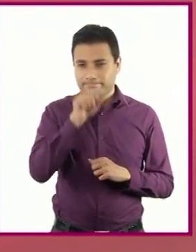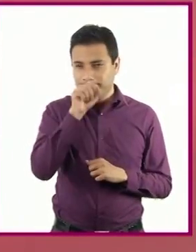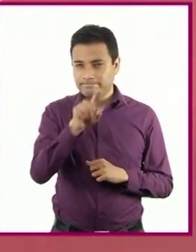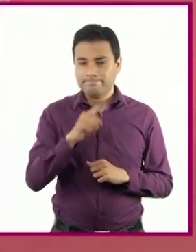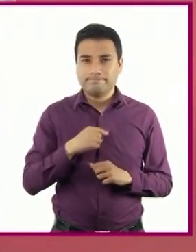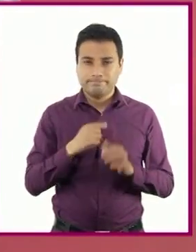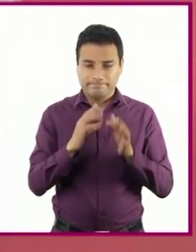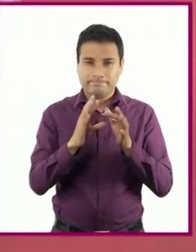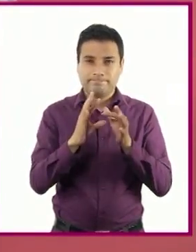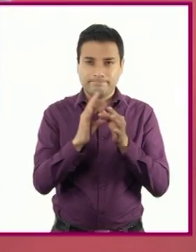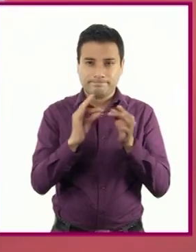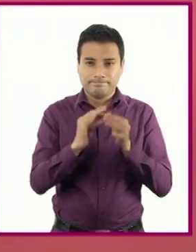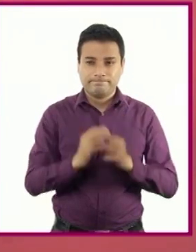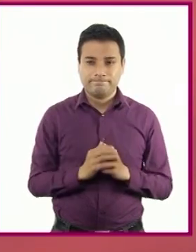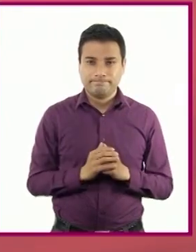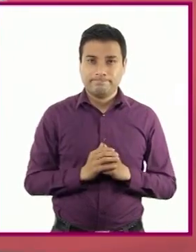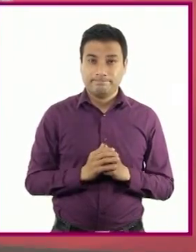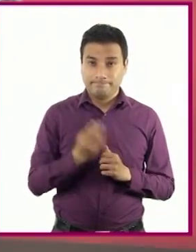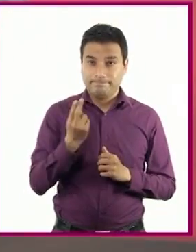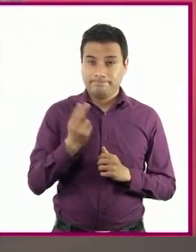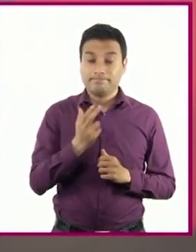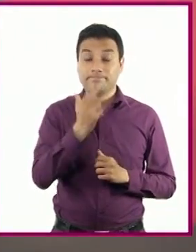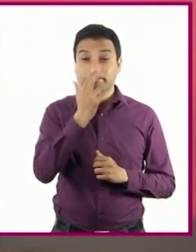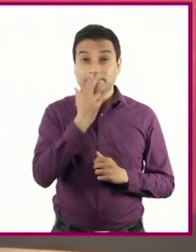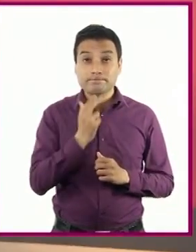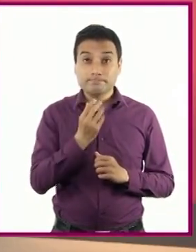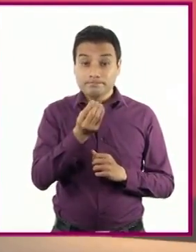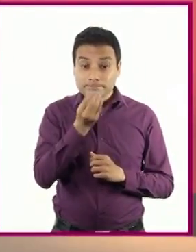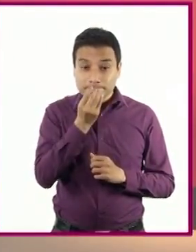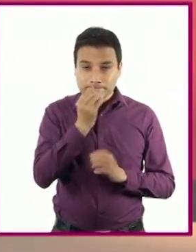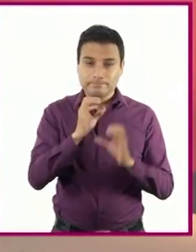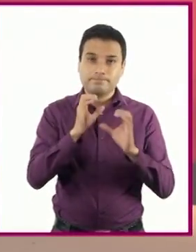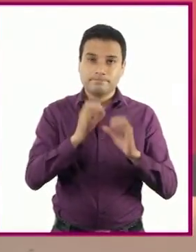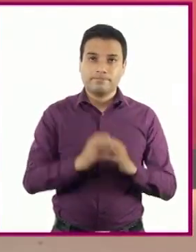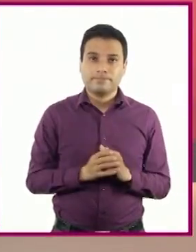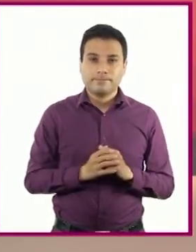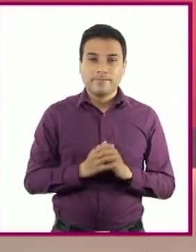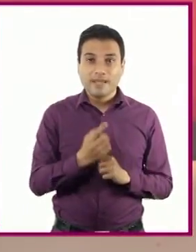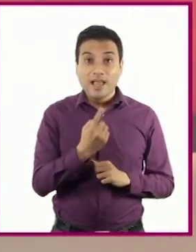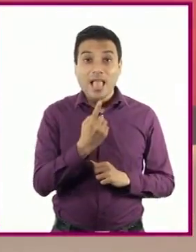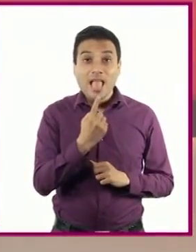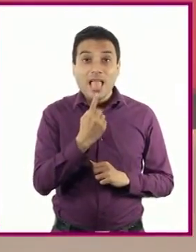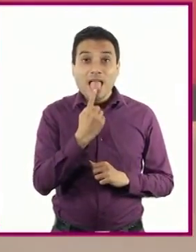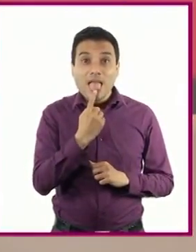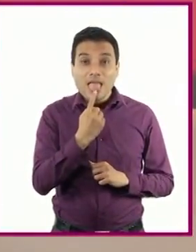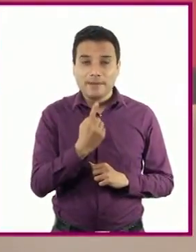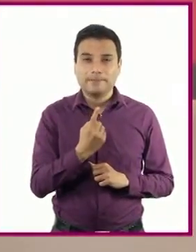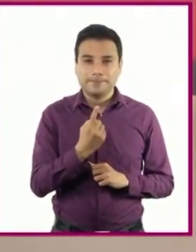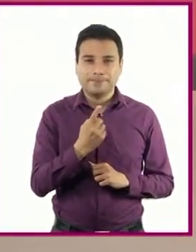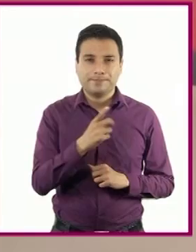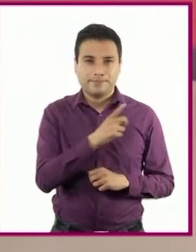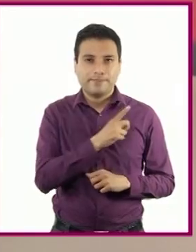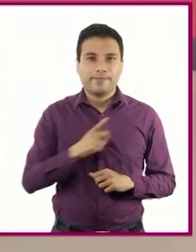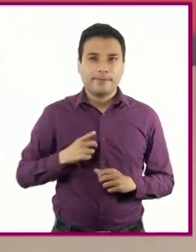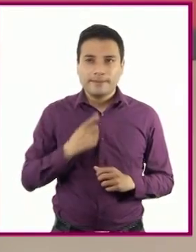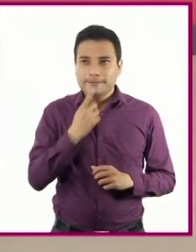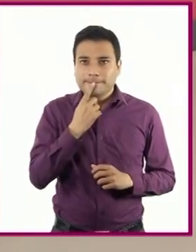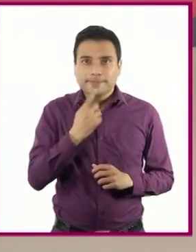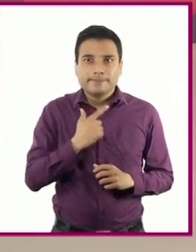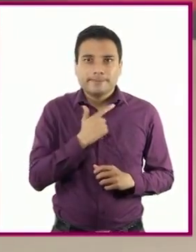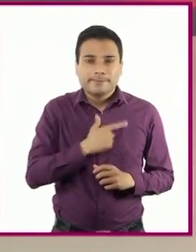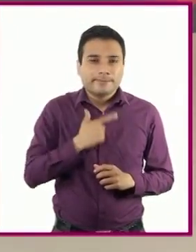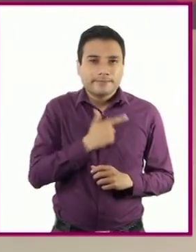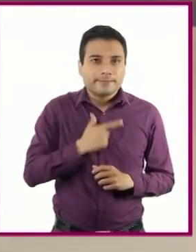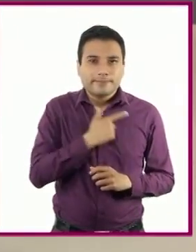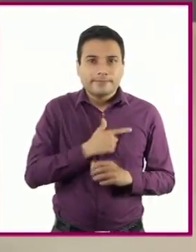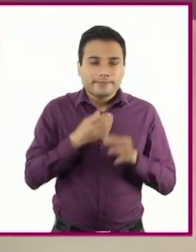se debe moderar el consumo de dulces, ya que en la lengua tienen ese sabor característico que nos agrada. Sin